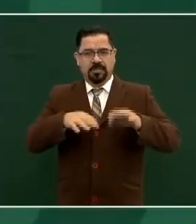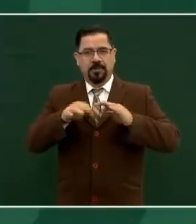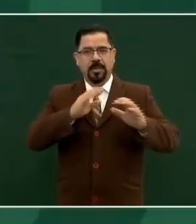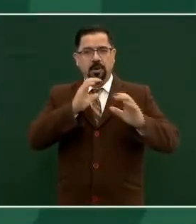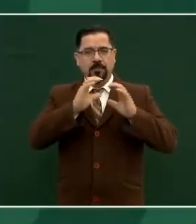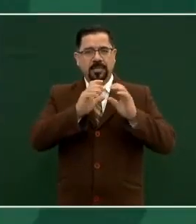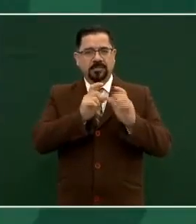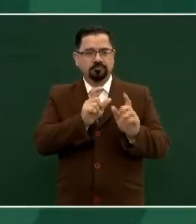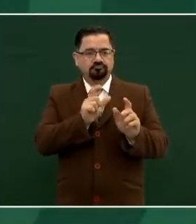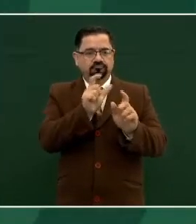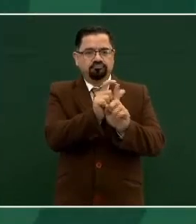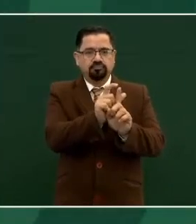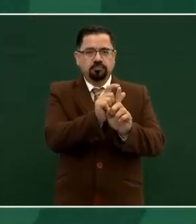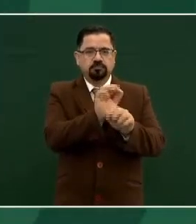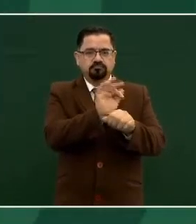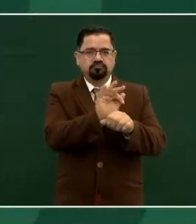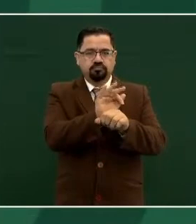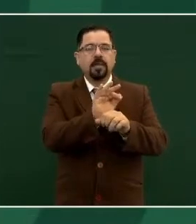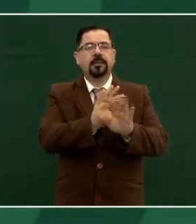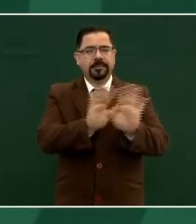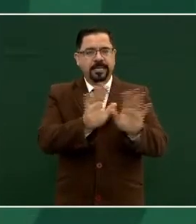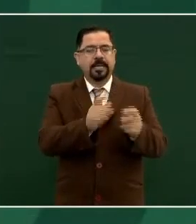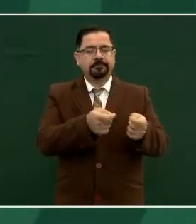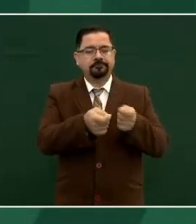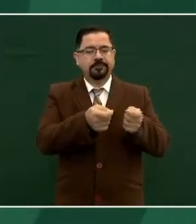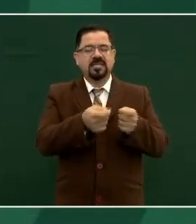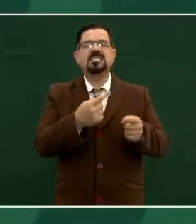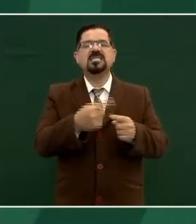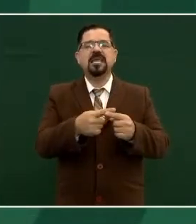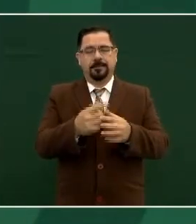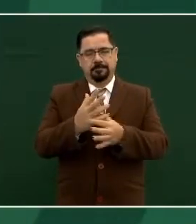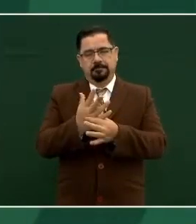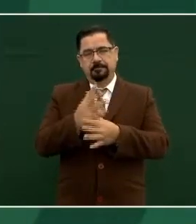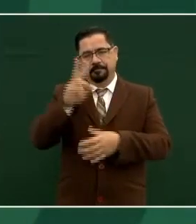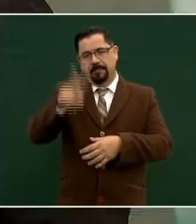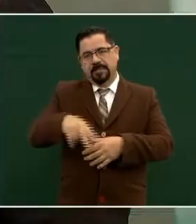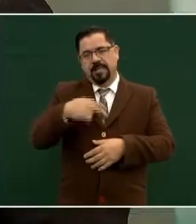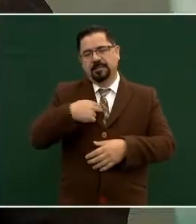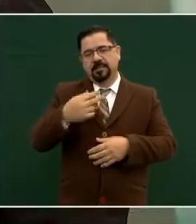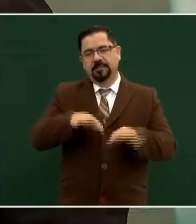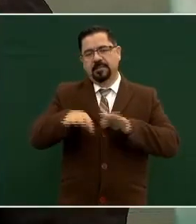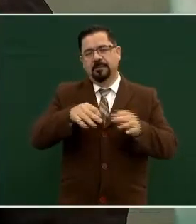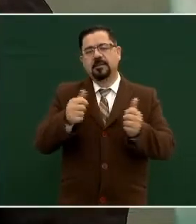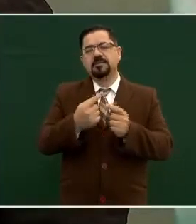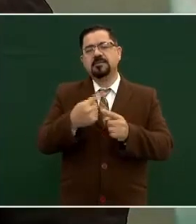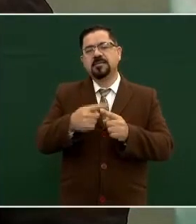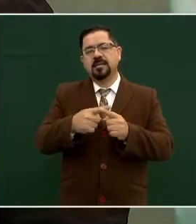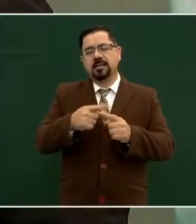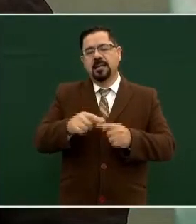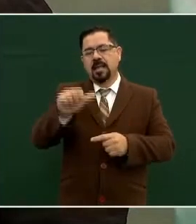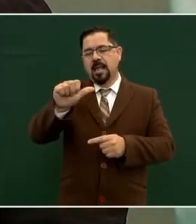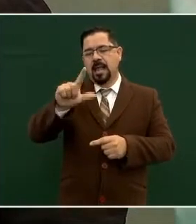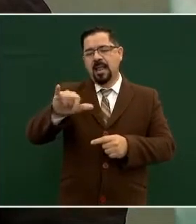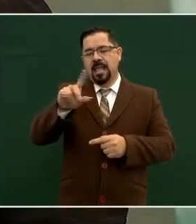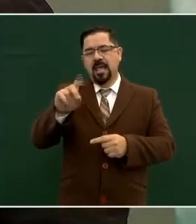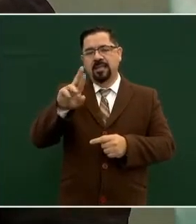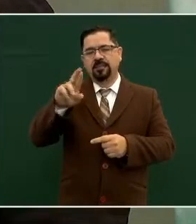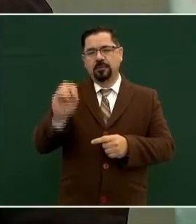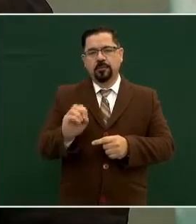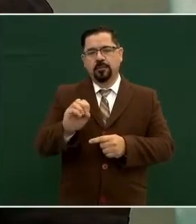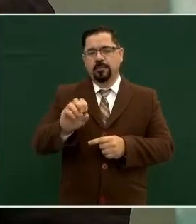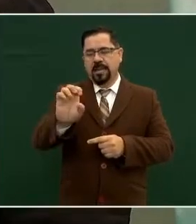periodistas, lo está haciendo en efecto Alejandro Encinas. Y acerca de este